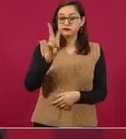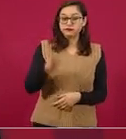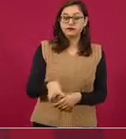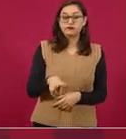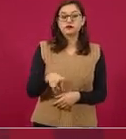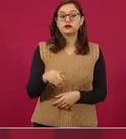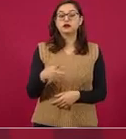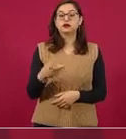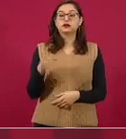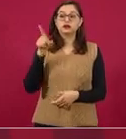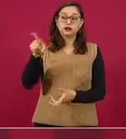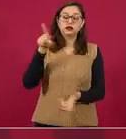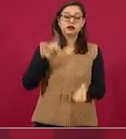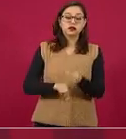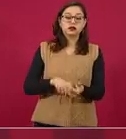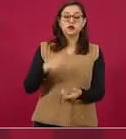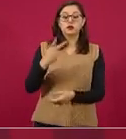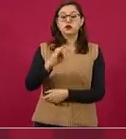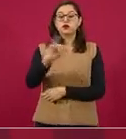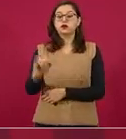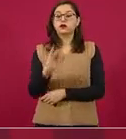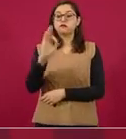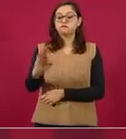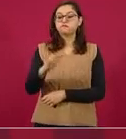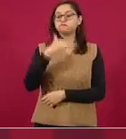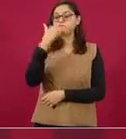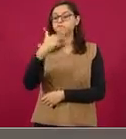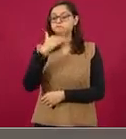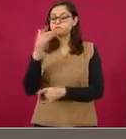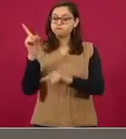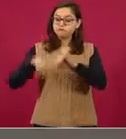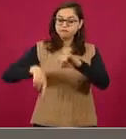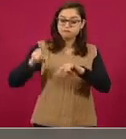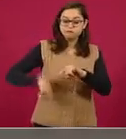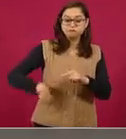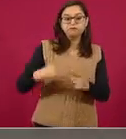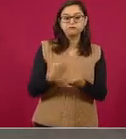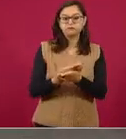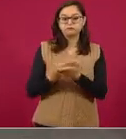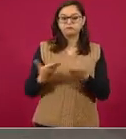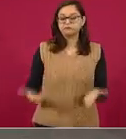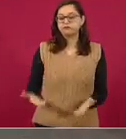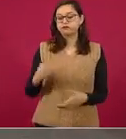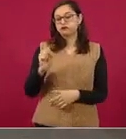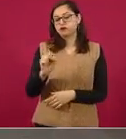corrupción en el Poder Judicial que lleva a cabo el presidente de la Corte,